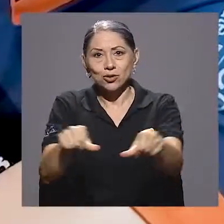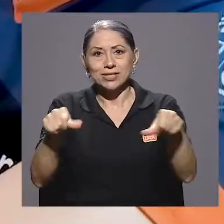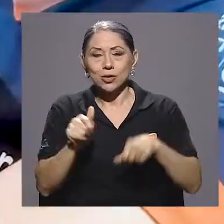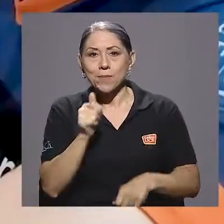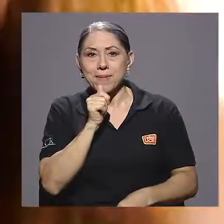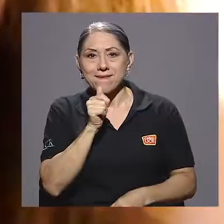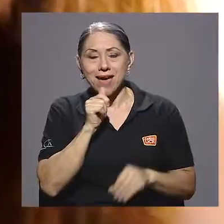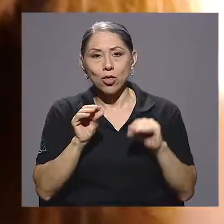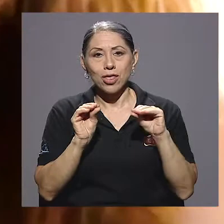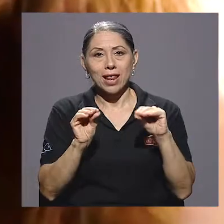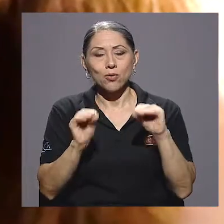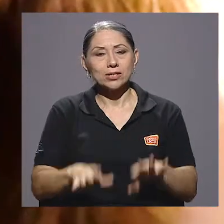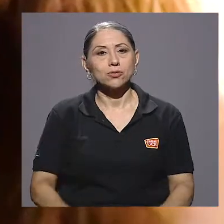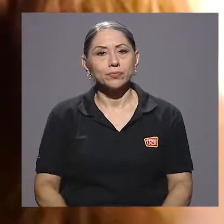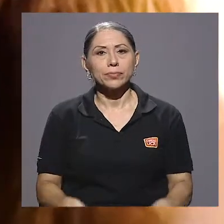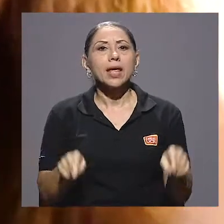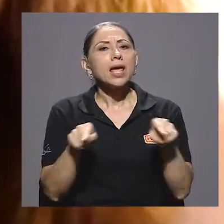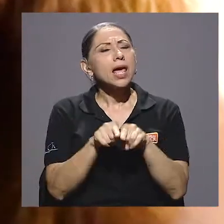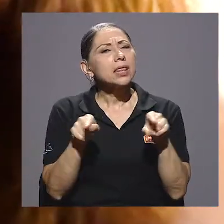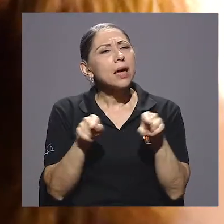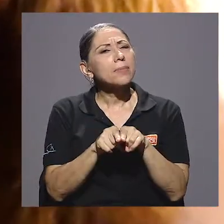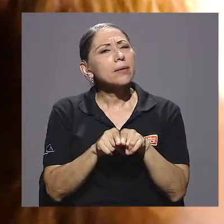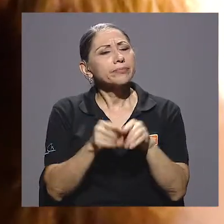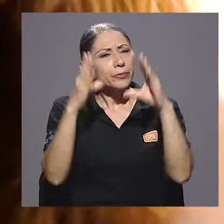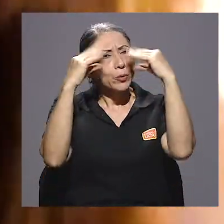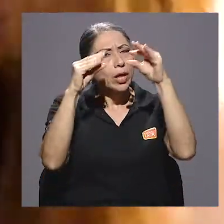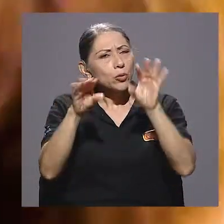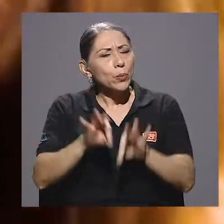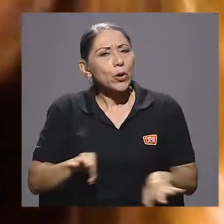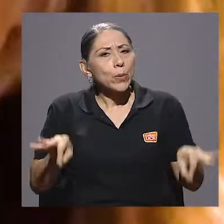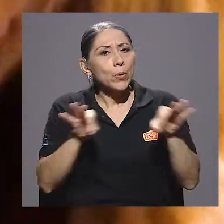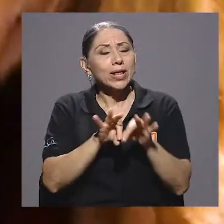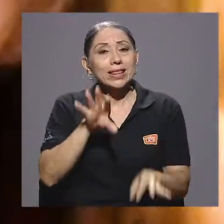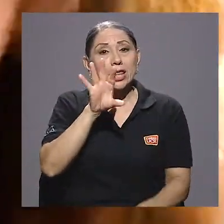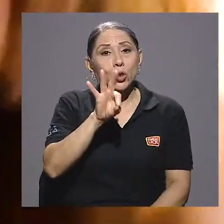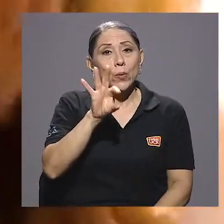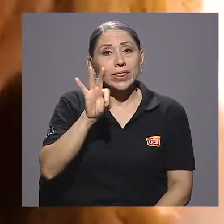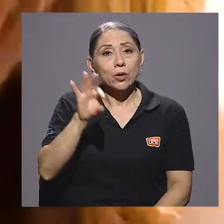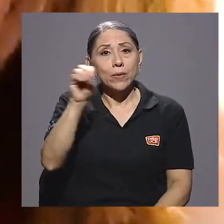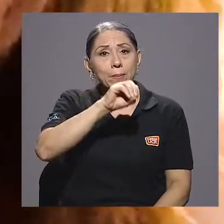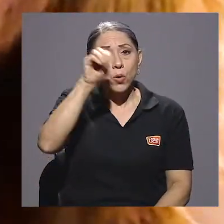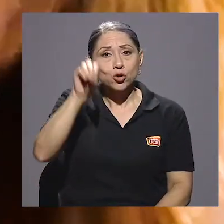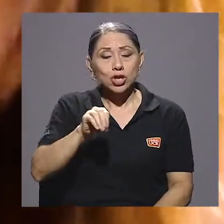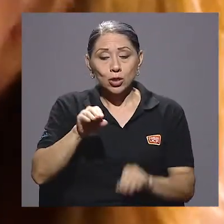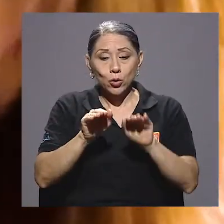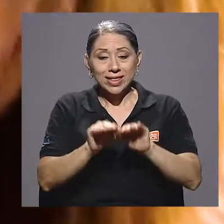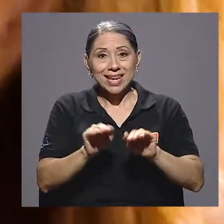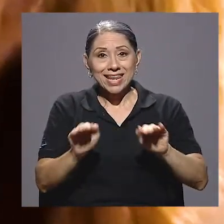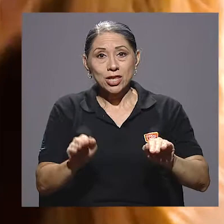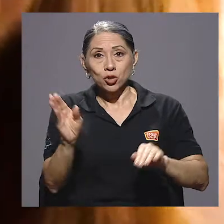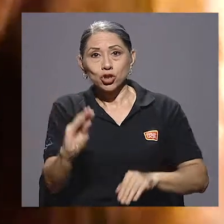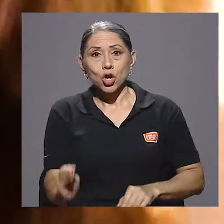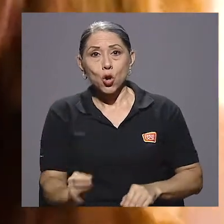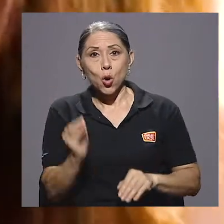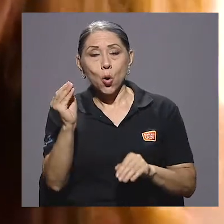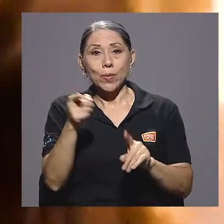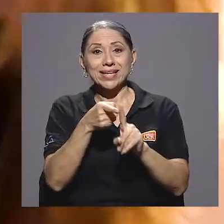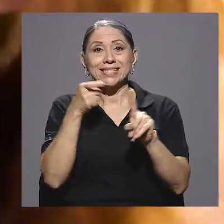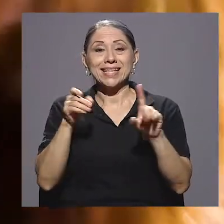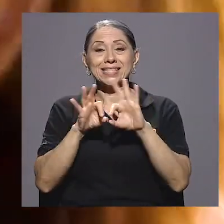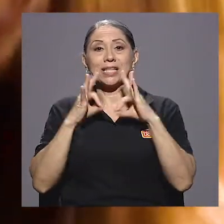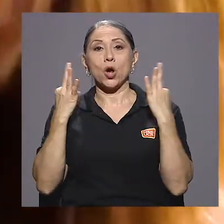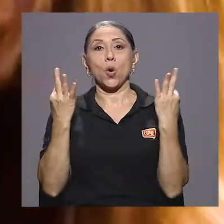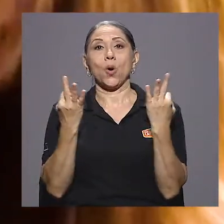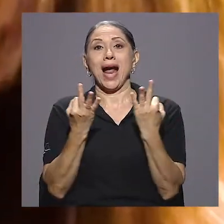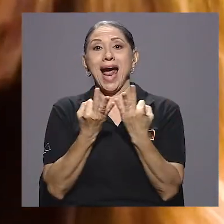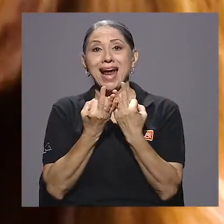educación. Y además hay un dato muy importante, que el 99% de los niños y de los jóvenes que vienen de hogares